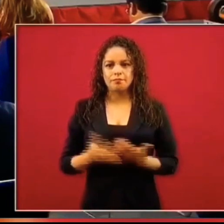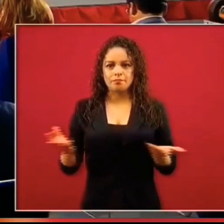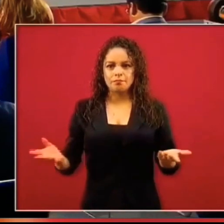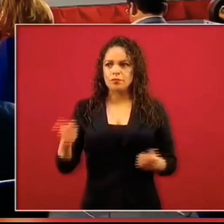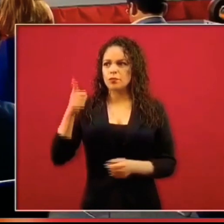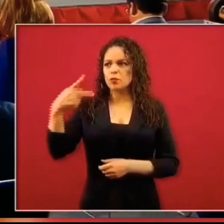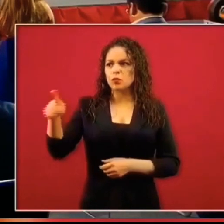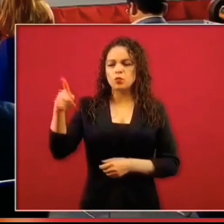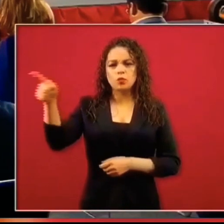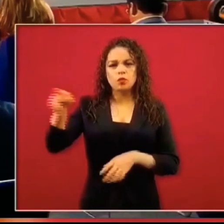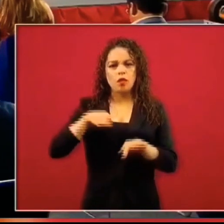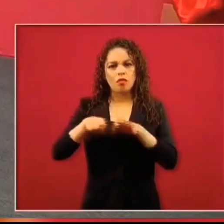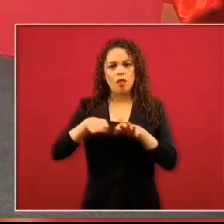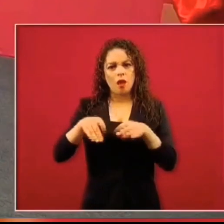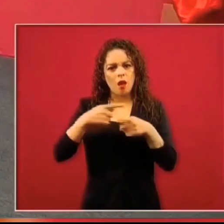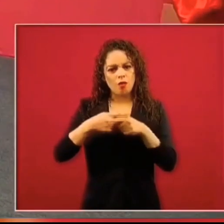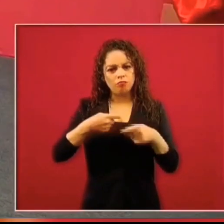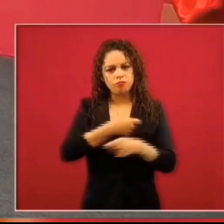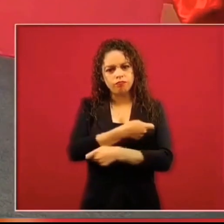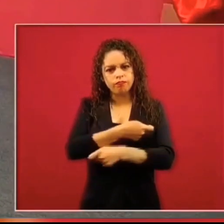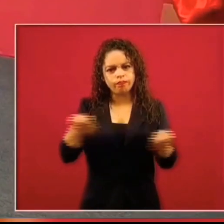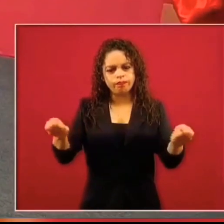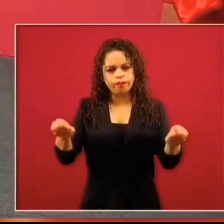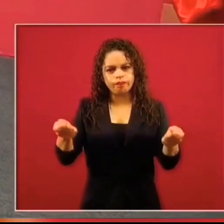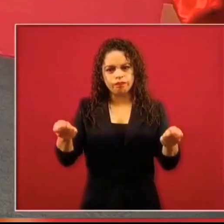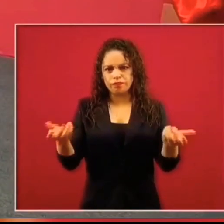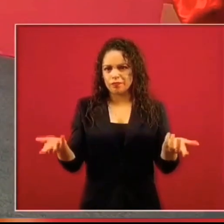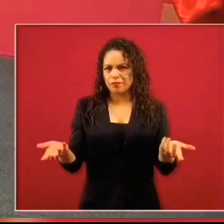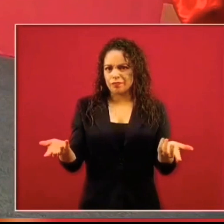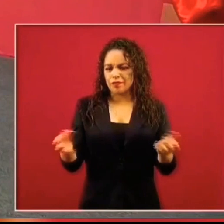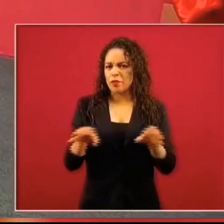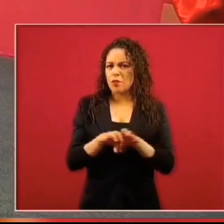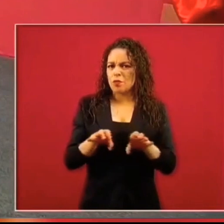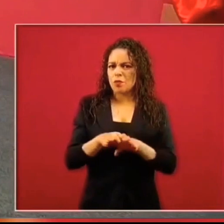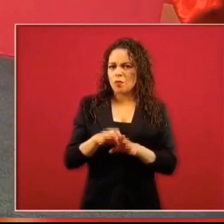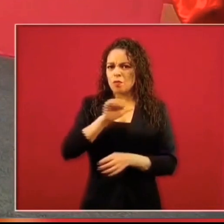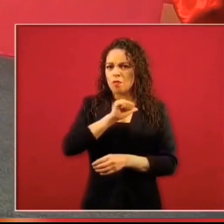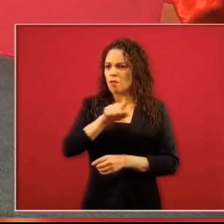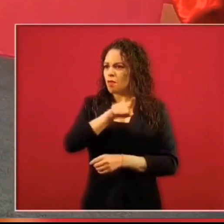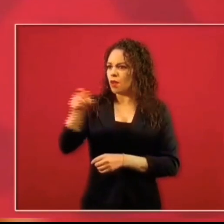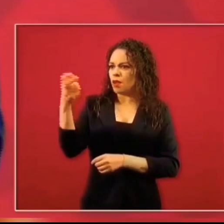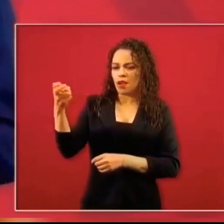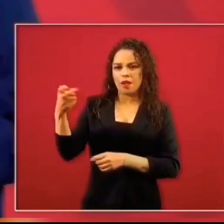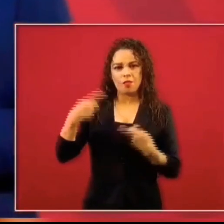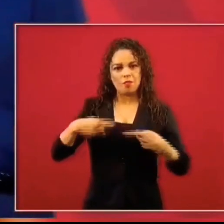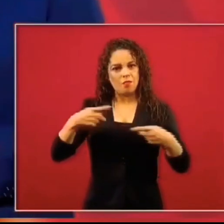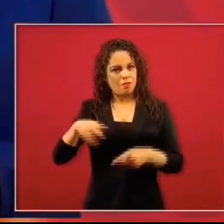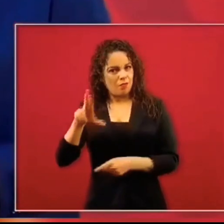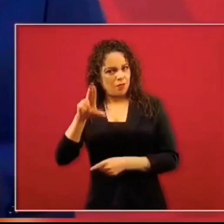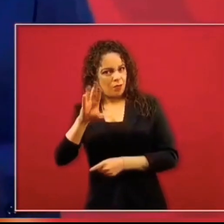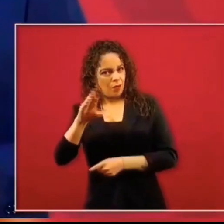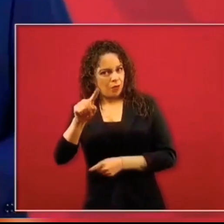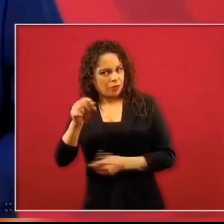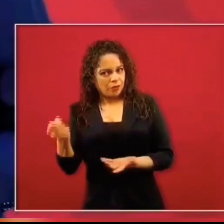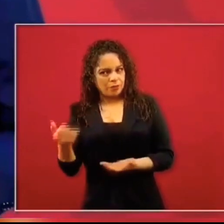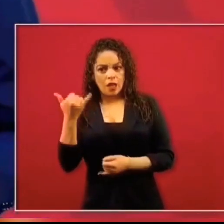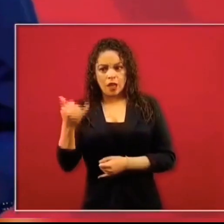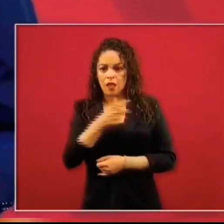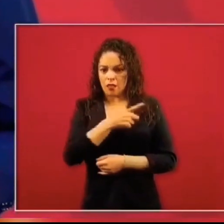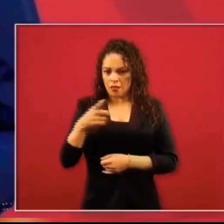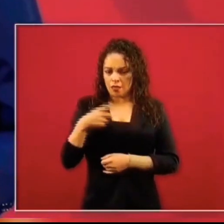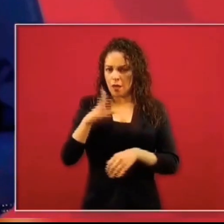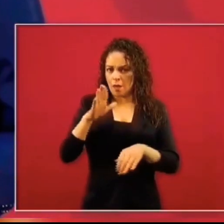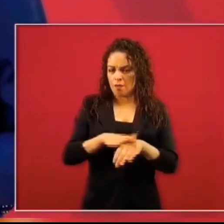publicidad para bots, y además, sobre todo, que rindan cuentas,